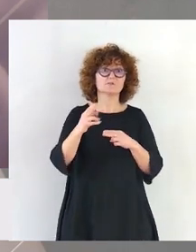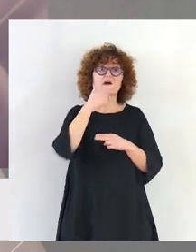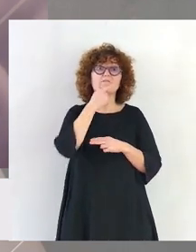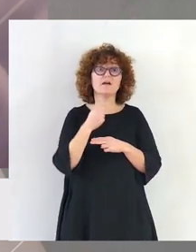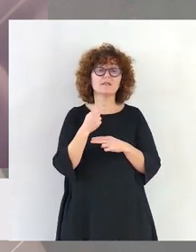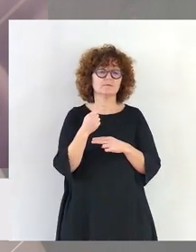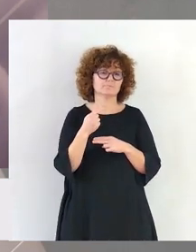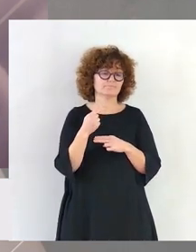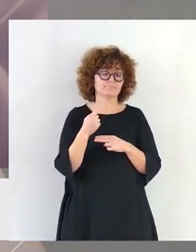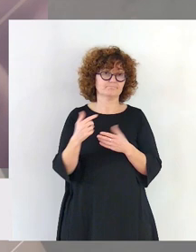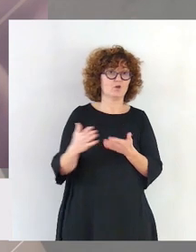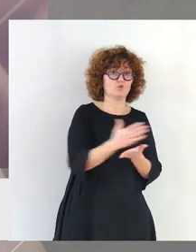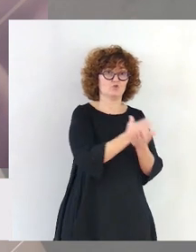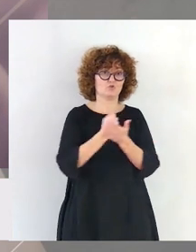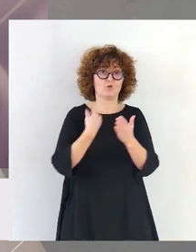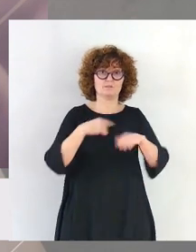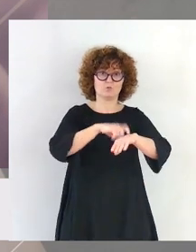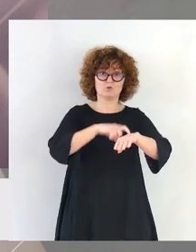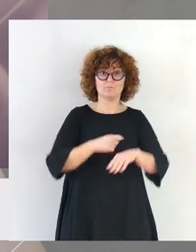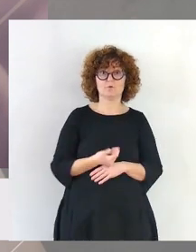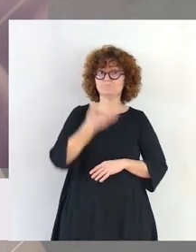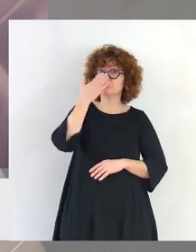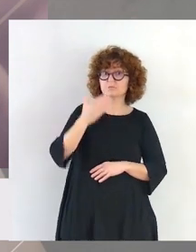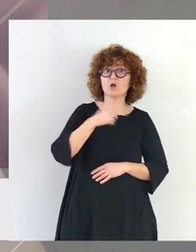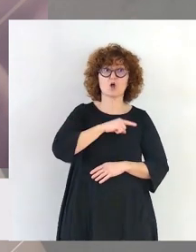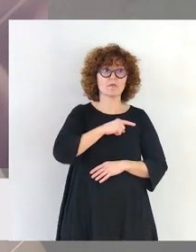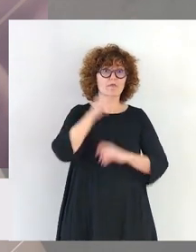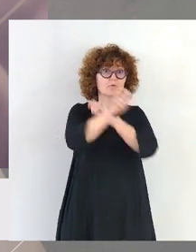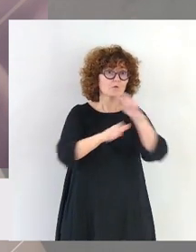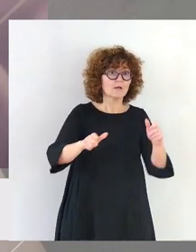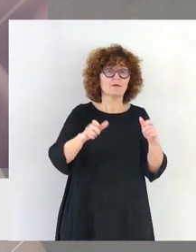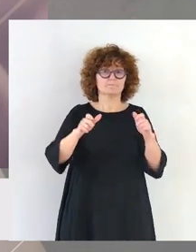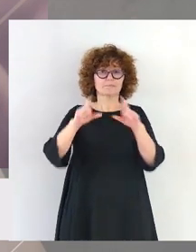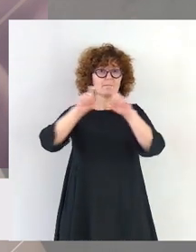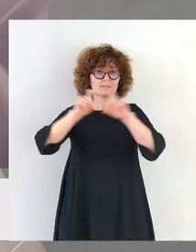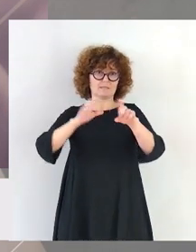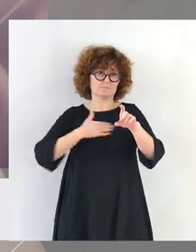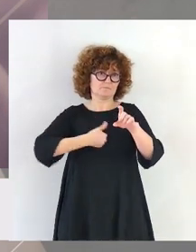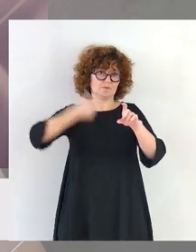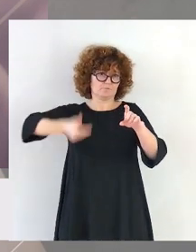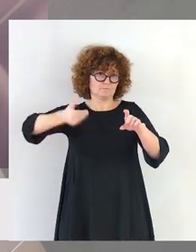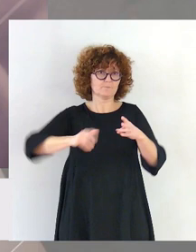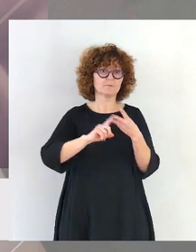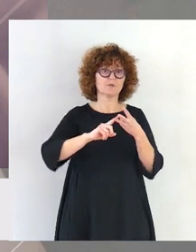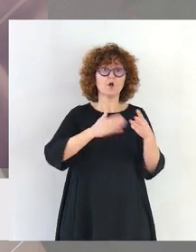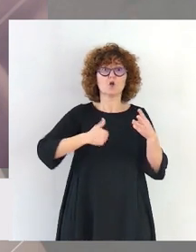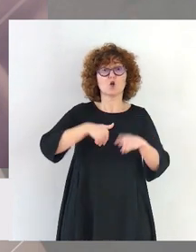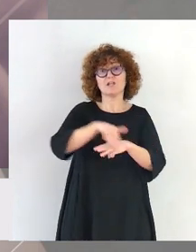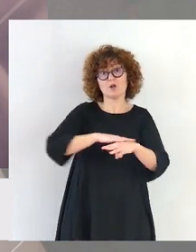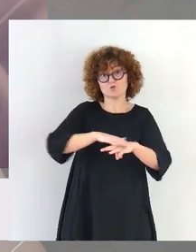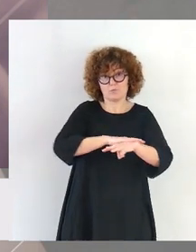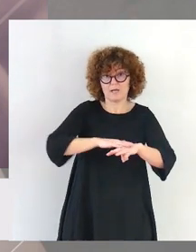y yo estoy convencida que hay que hacerlo todo a la vez la conciencia ciudadana papel de las empresas el el rol de los gobiernos